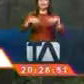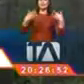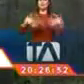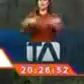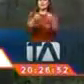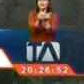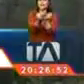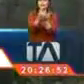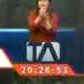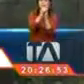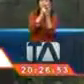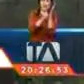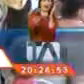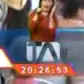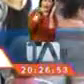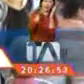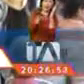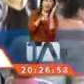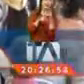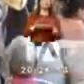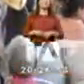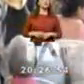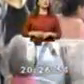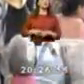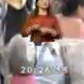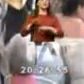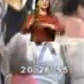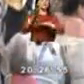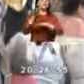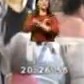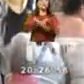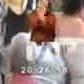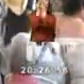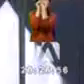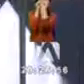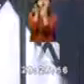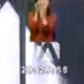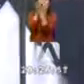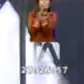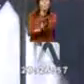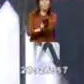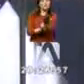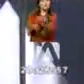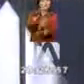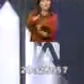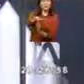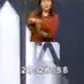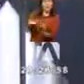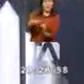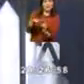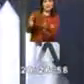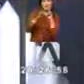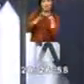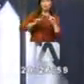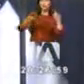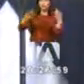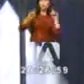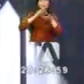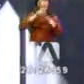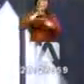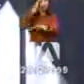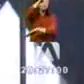en la ciudad del Tena. A principios de la mañana se realizó el lanzamiento de un proyecto ambiental, mientras que en horas de la